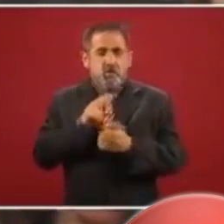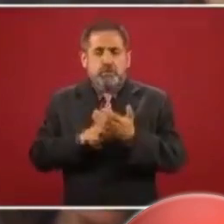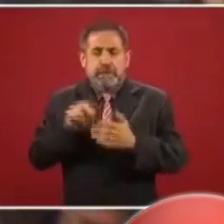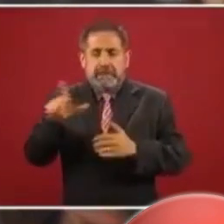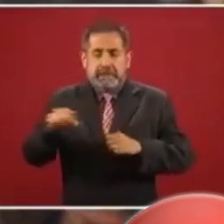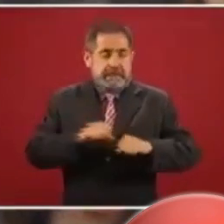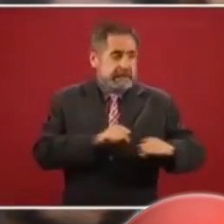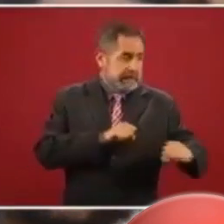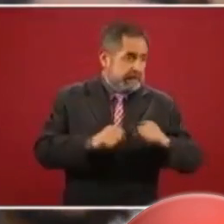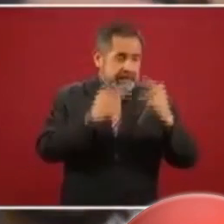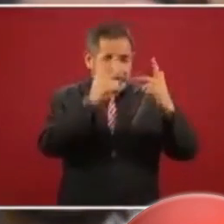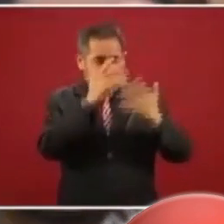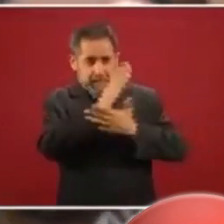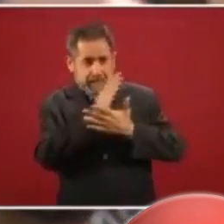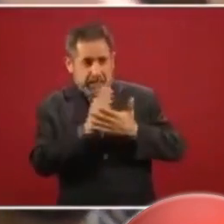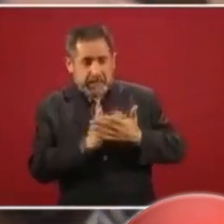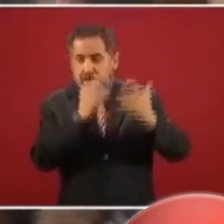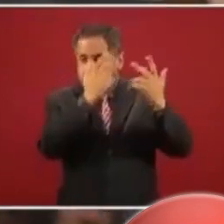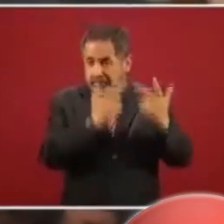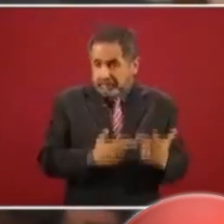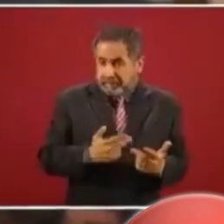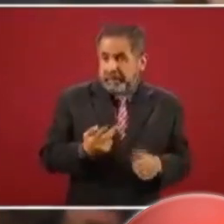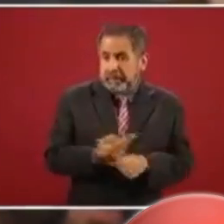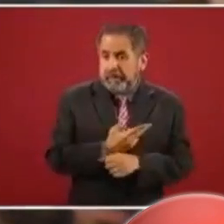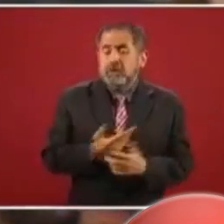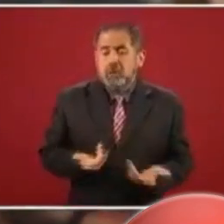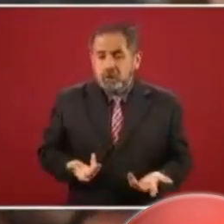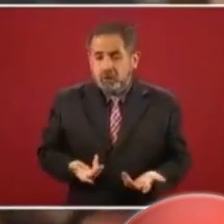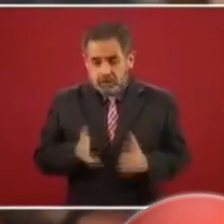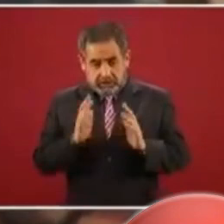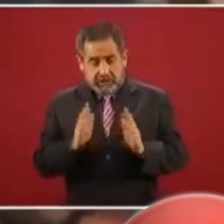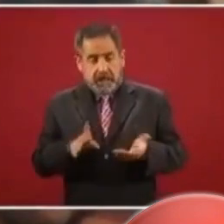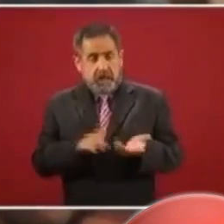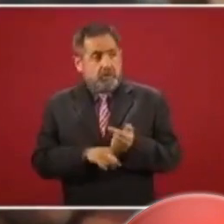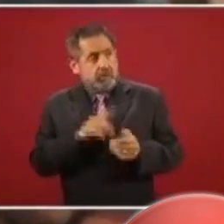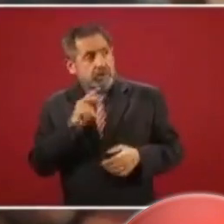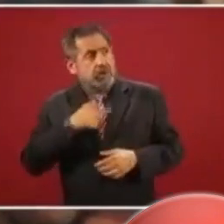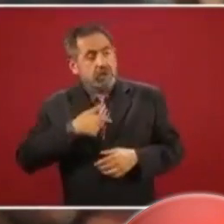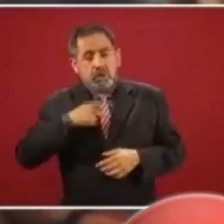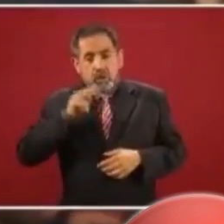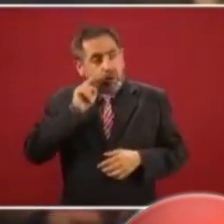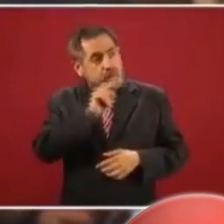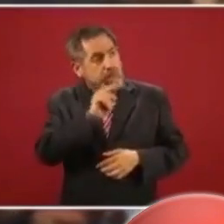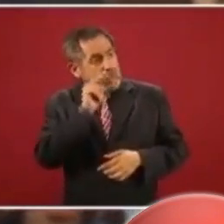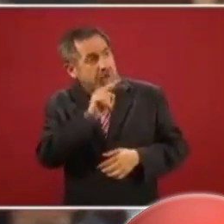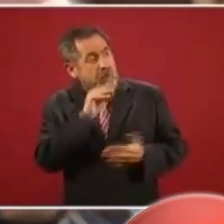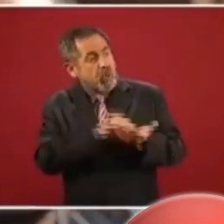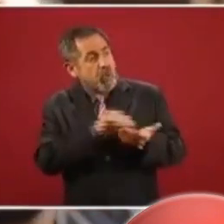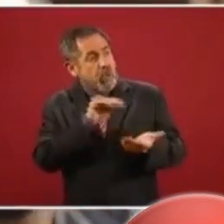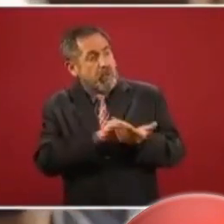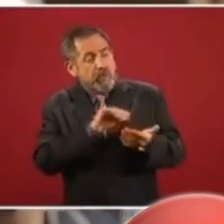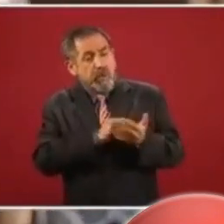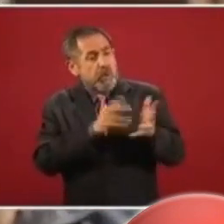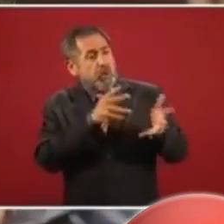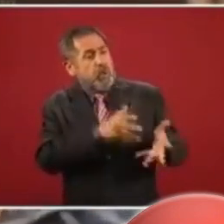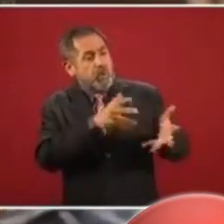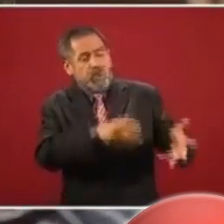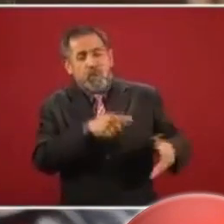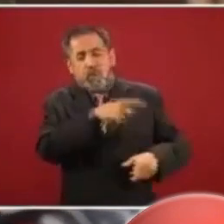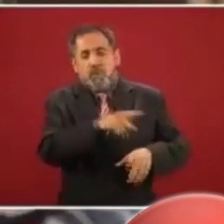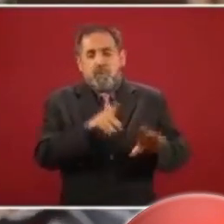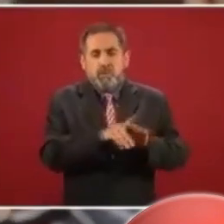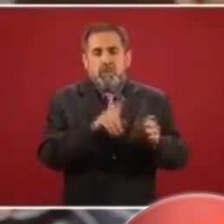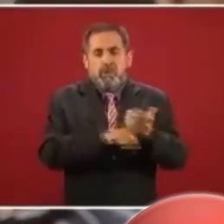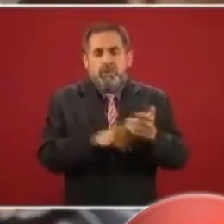yo preguntar cuál es la situación, porque uno pasa y sigue ahí pendiente este tema de la